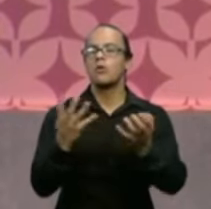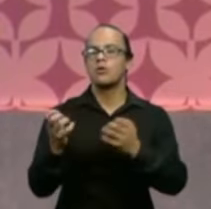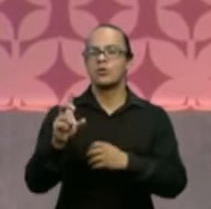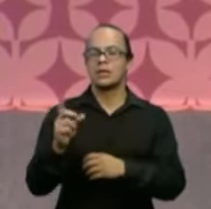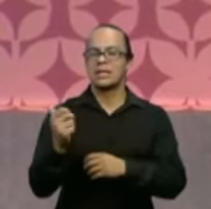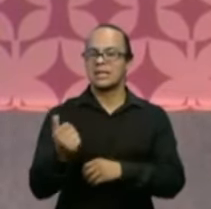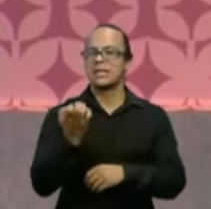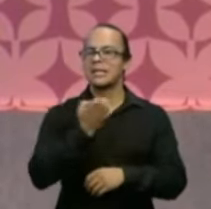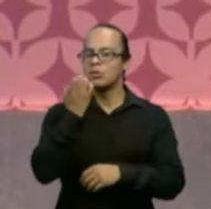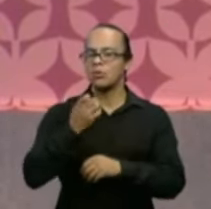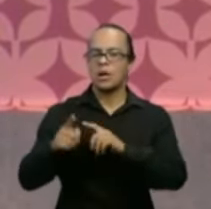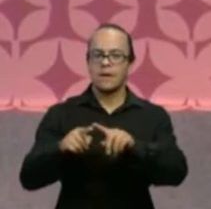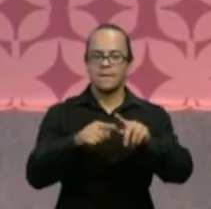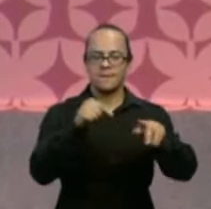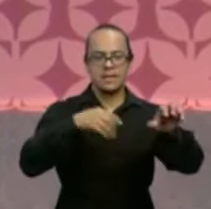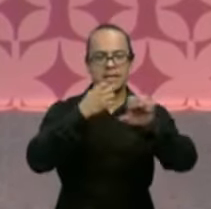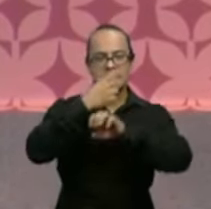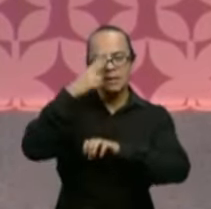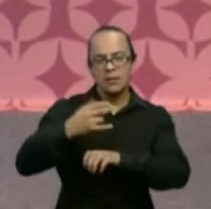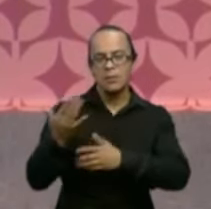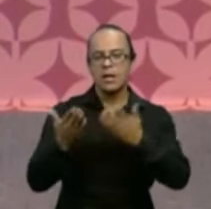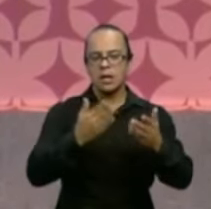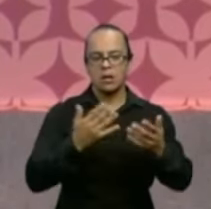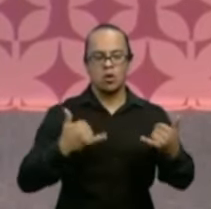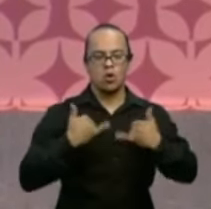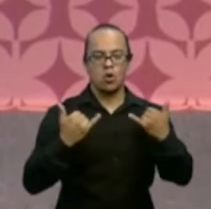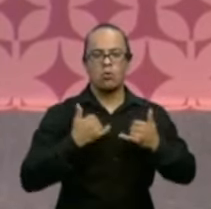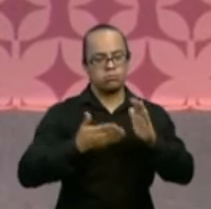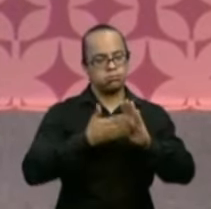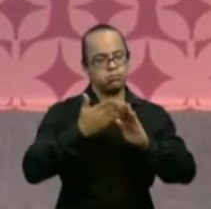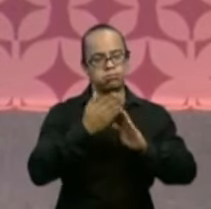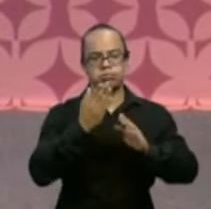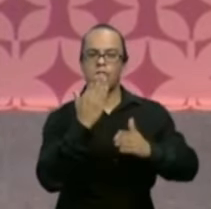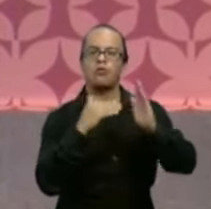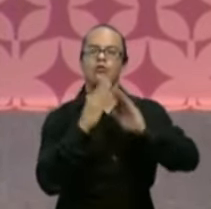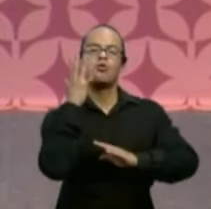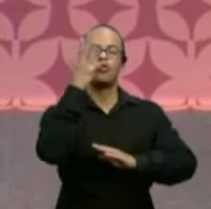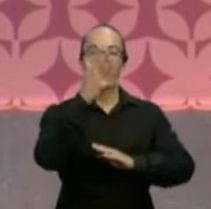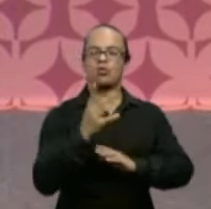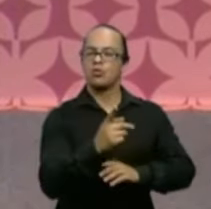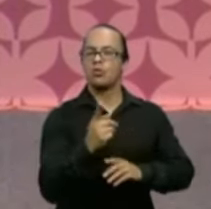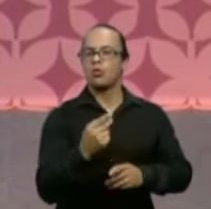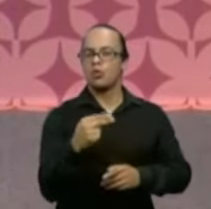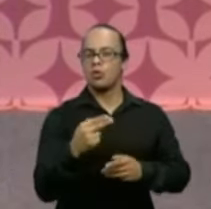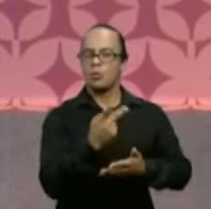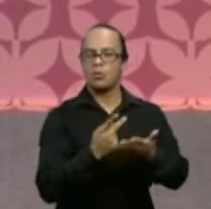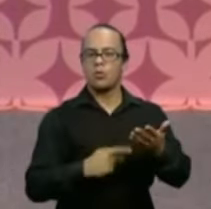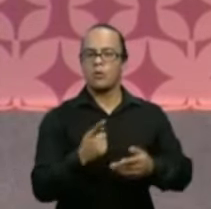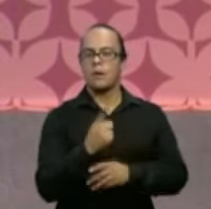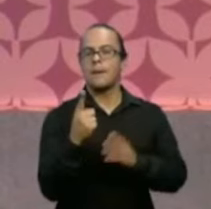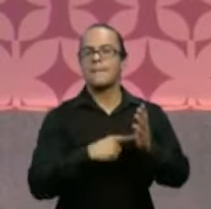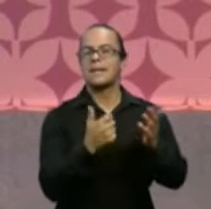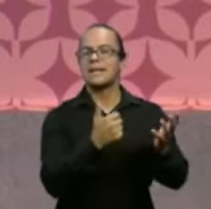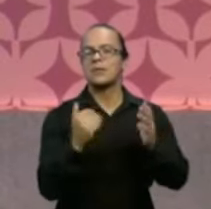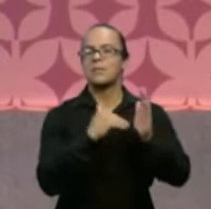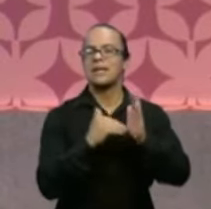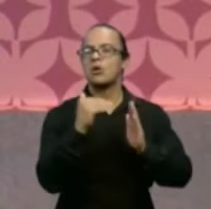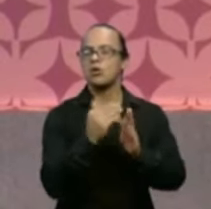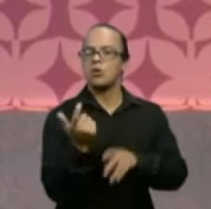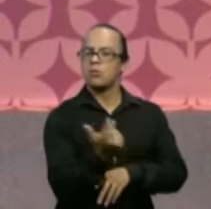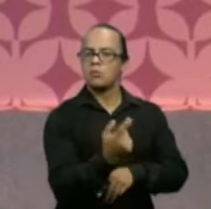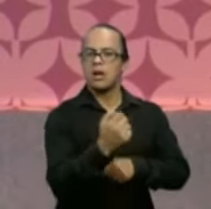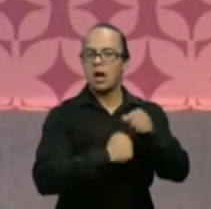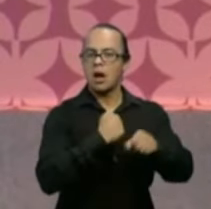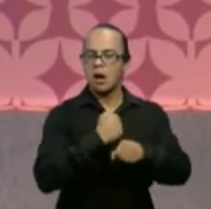5,936 escuelas mexiquenses y jóvenes construyendo el futuro con una inversión anual de 1,600 millones de pesos